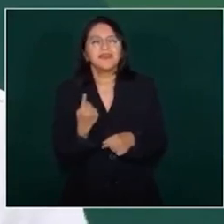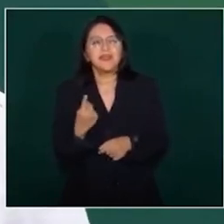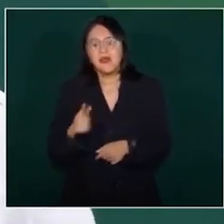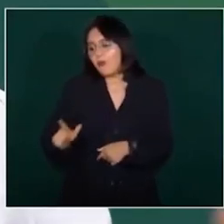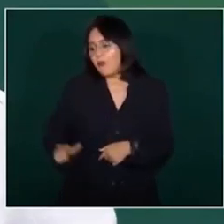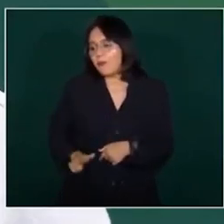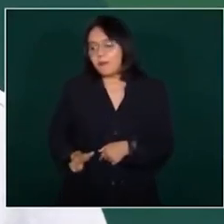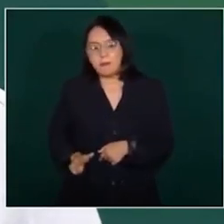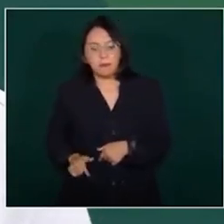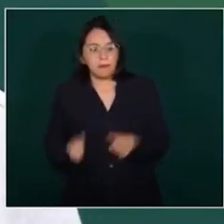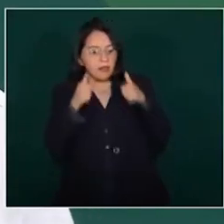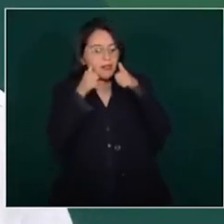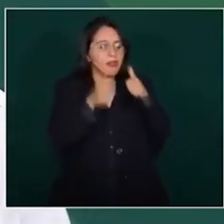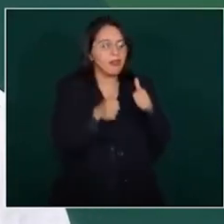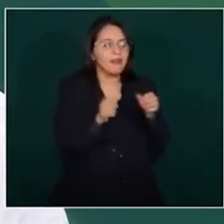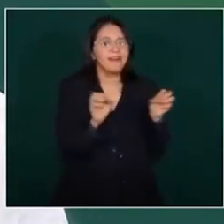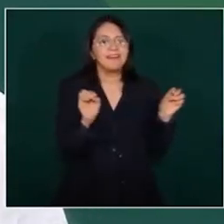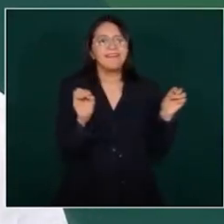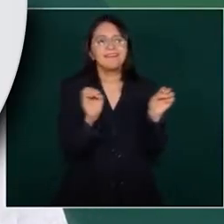Tenían base social,